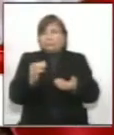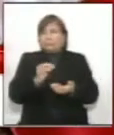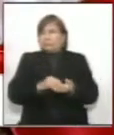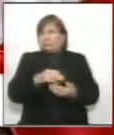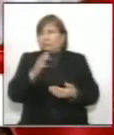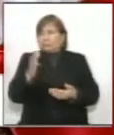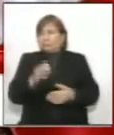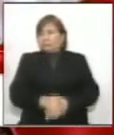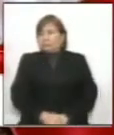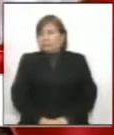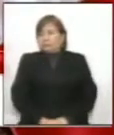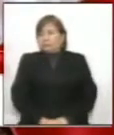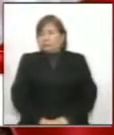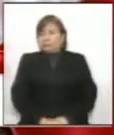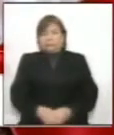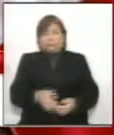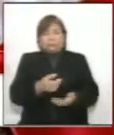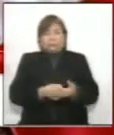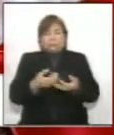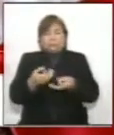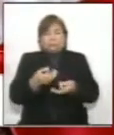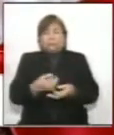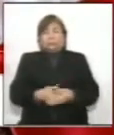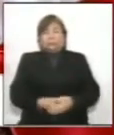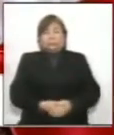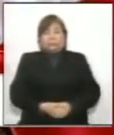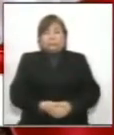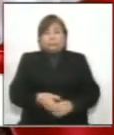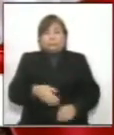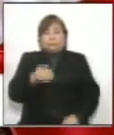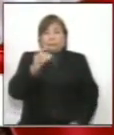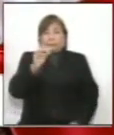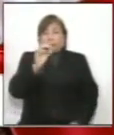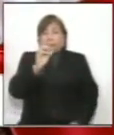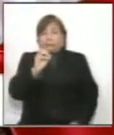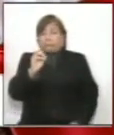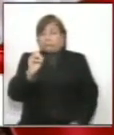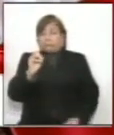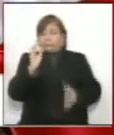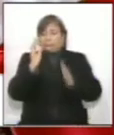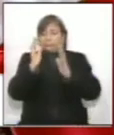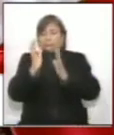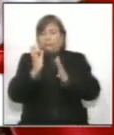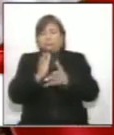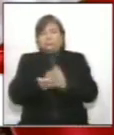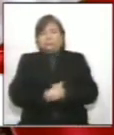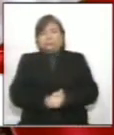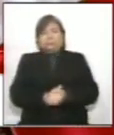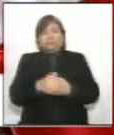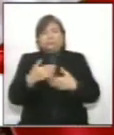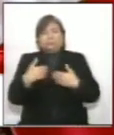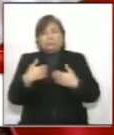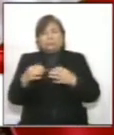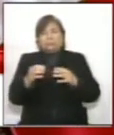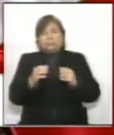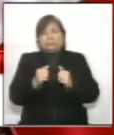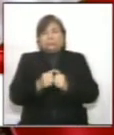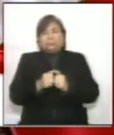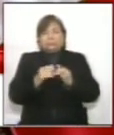soles de recursos para poder tener 900.000 alumnos abandonados y que hayan podido tener acceso a una